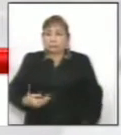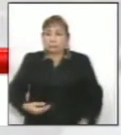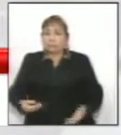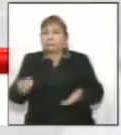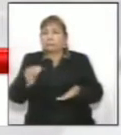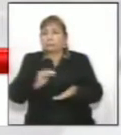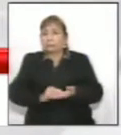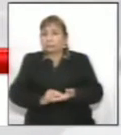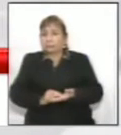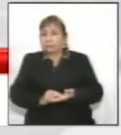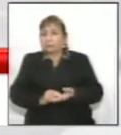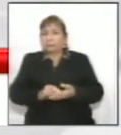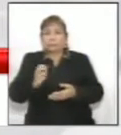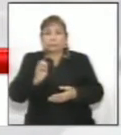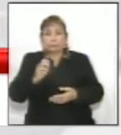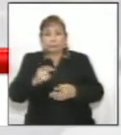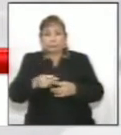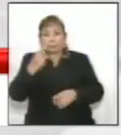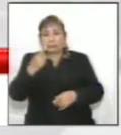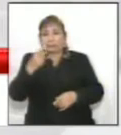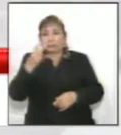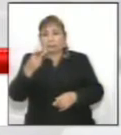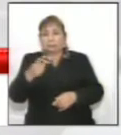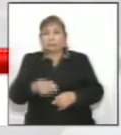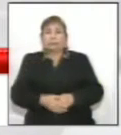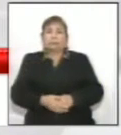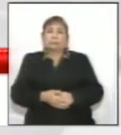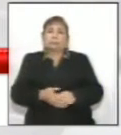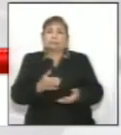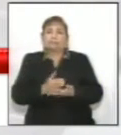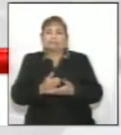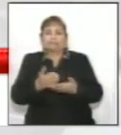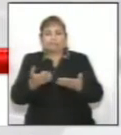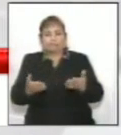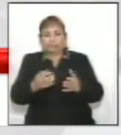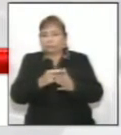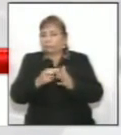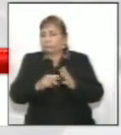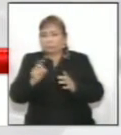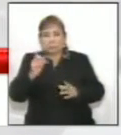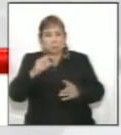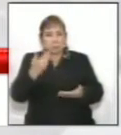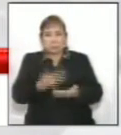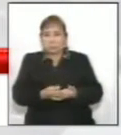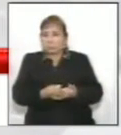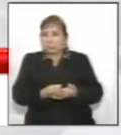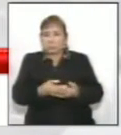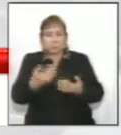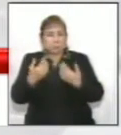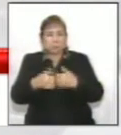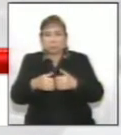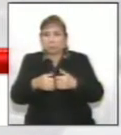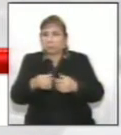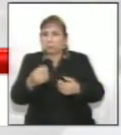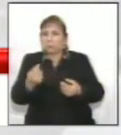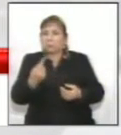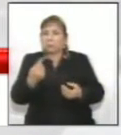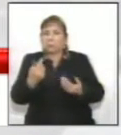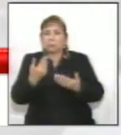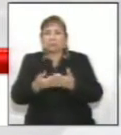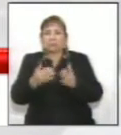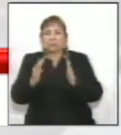los programas de Reactiva 1 y Reactiva 2. Sin embargo, estos programas no llegaron a los microempresarios, solo llegaron a